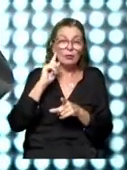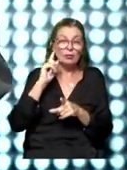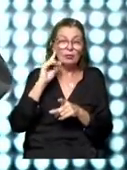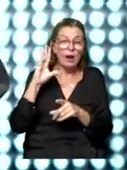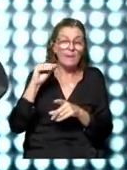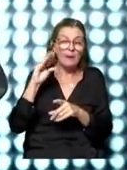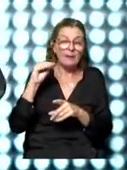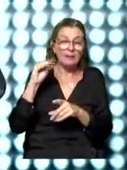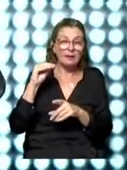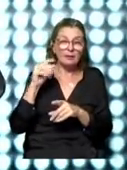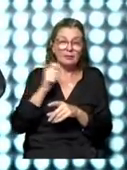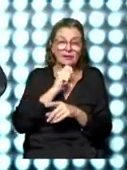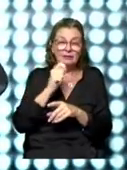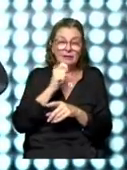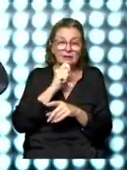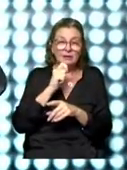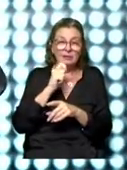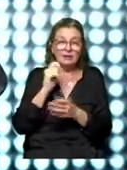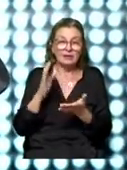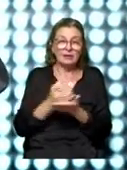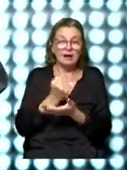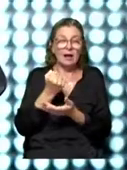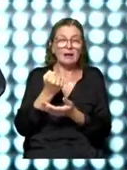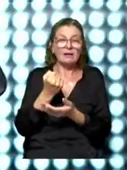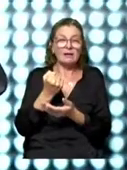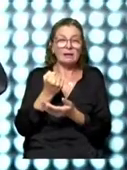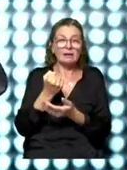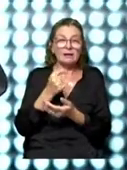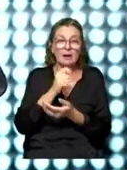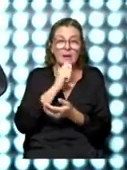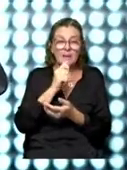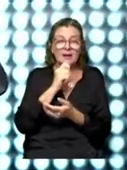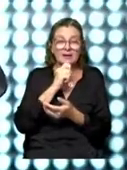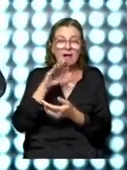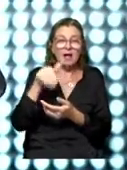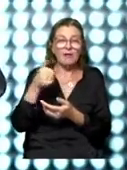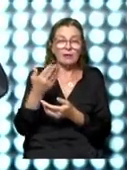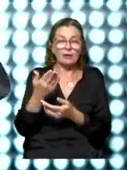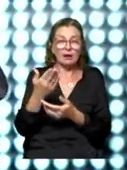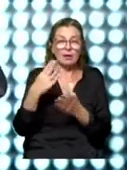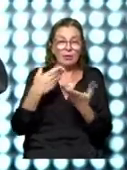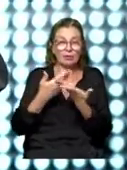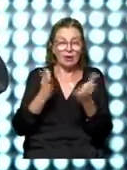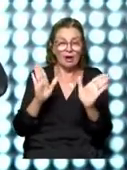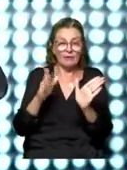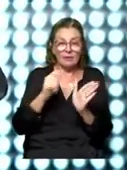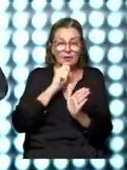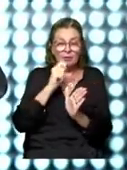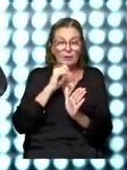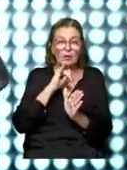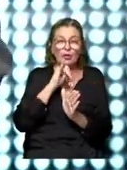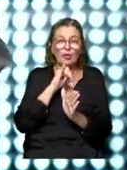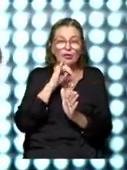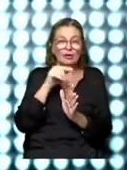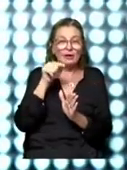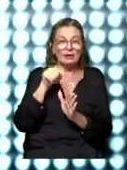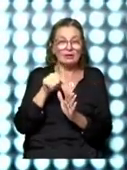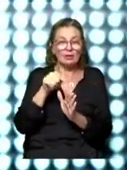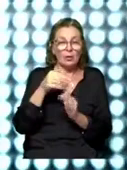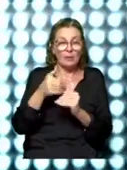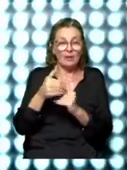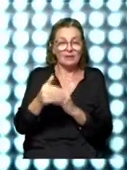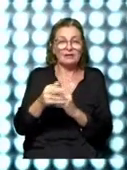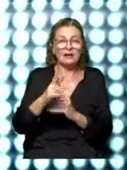nada más, es una entrevista para rescatar el valor de la prensa en el interior cuando se abren los micrófonos para contar estos casos, más allá